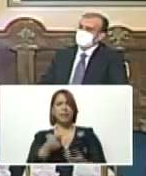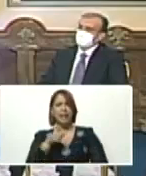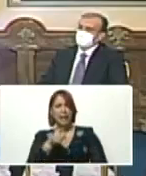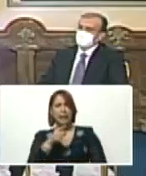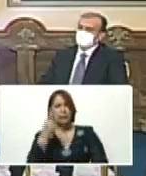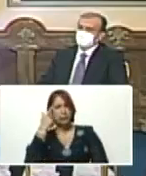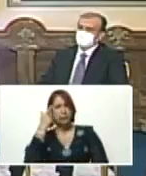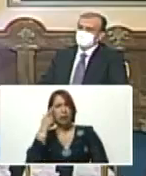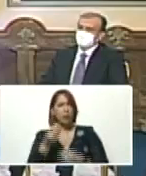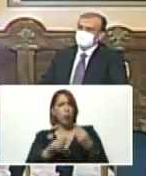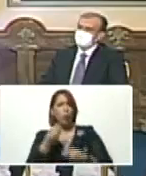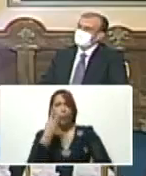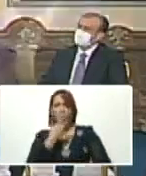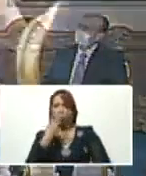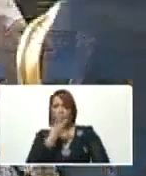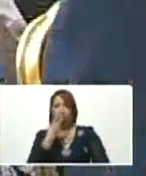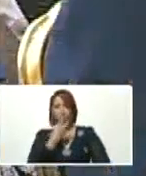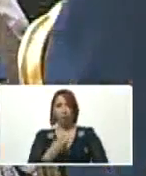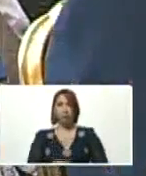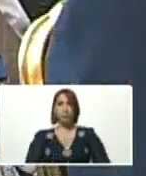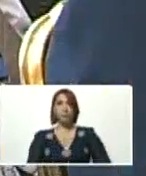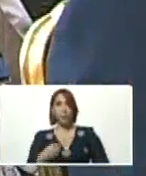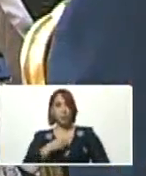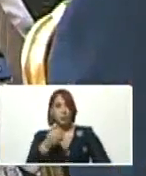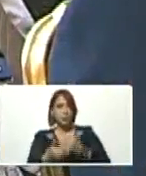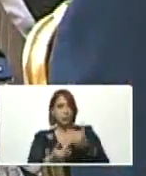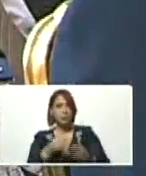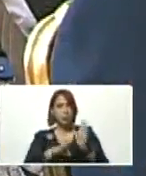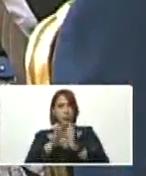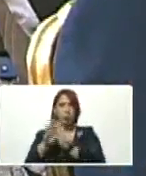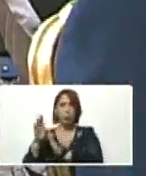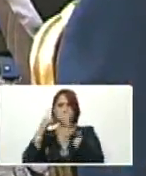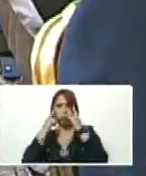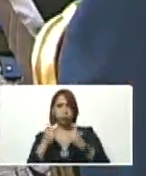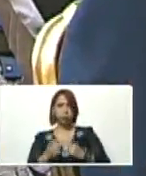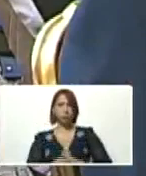Strongly, Cilia. Lo que vamos es para adelante.